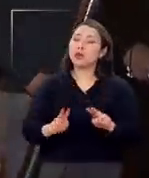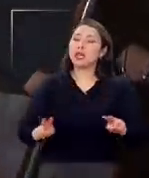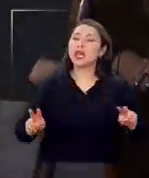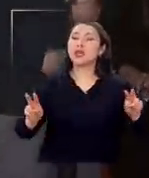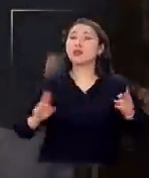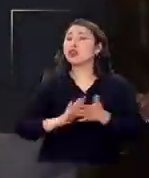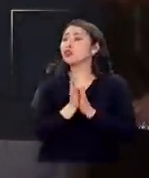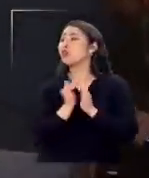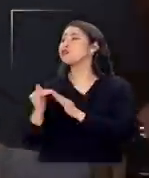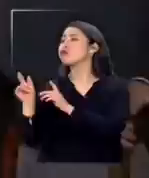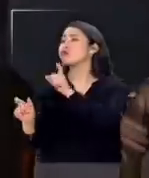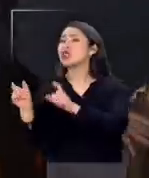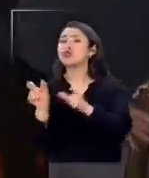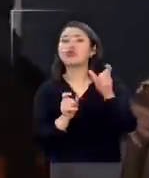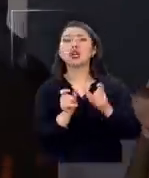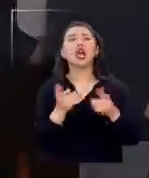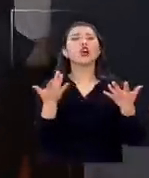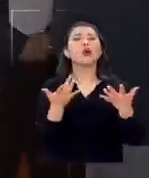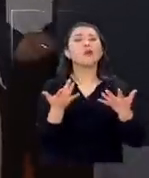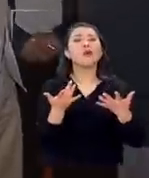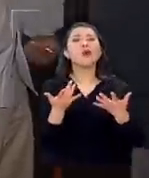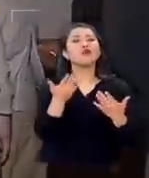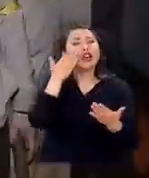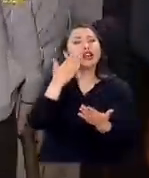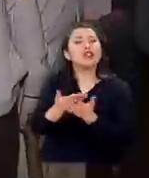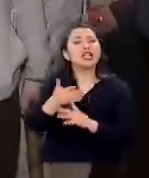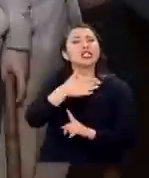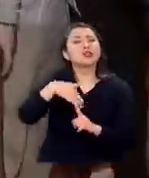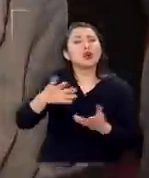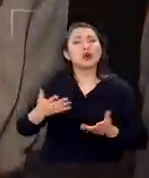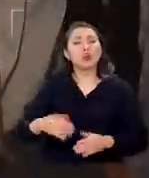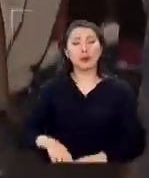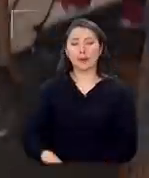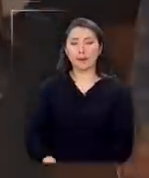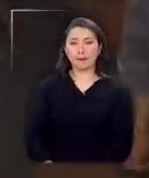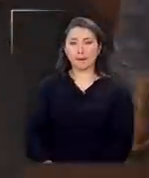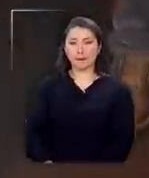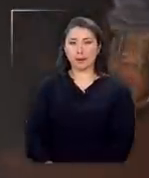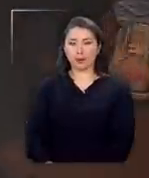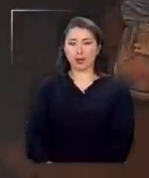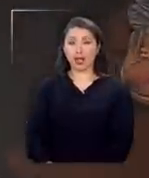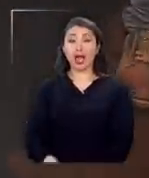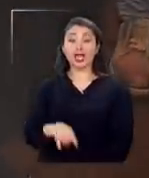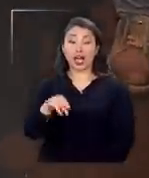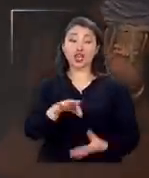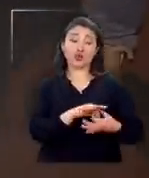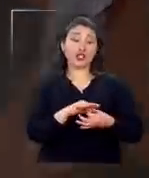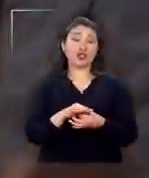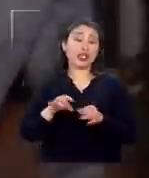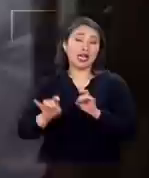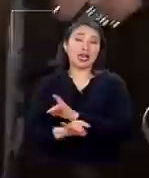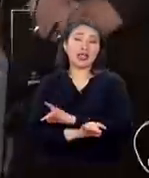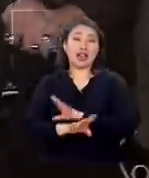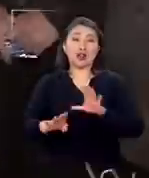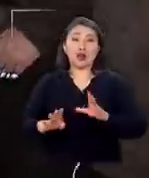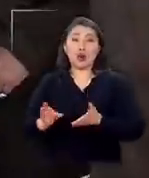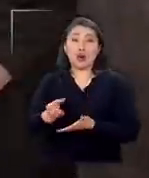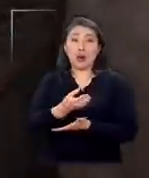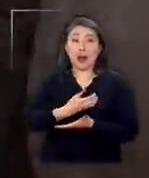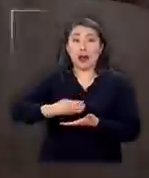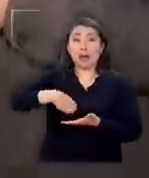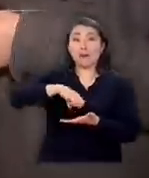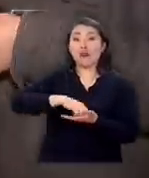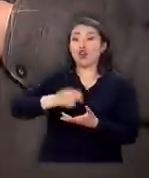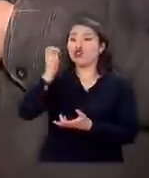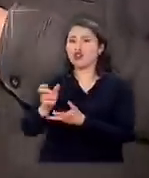con todos los vecinos. ¿Cómo finalmente van a enfrentar todo esto? Bueno, hay un dicho acá que estamos ya claro. El pueblo nos roba al